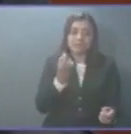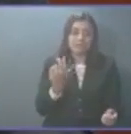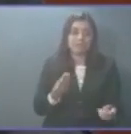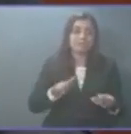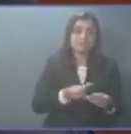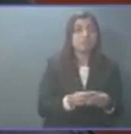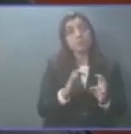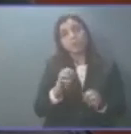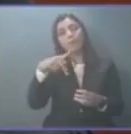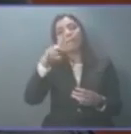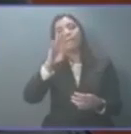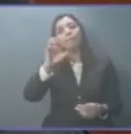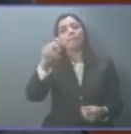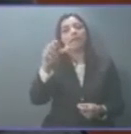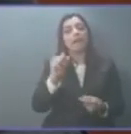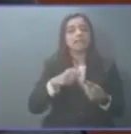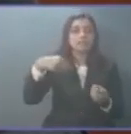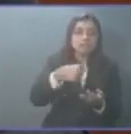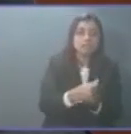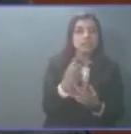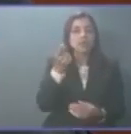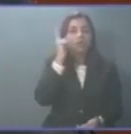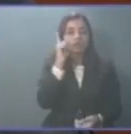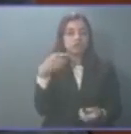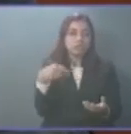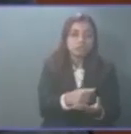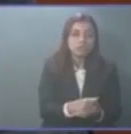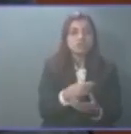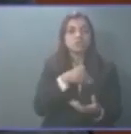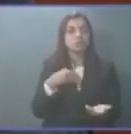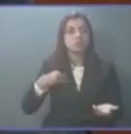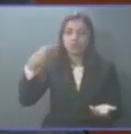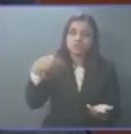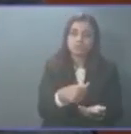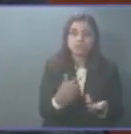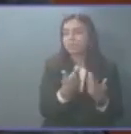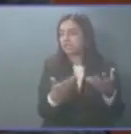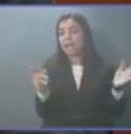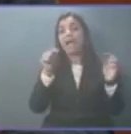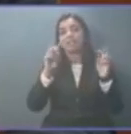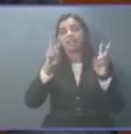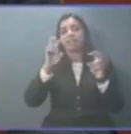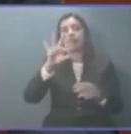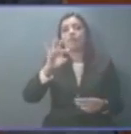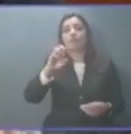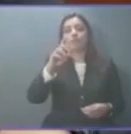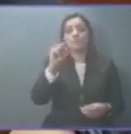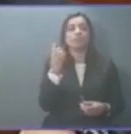pago de becas, pago de maestros, pago de doctores. Para eso sirve el FODES, que quede claro.